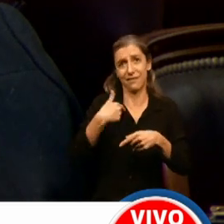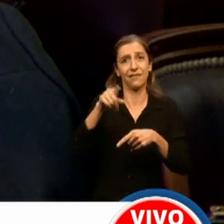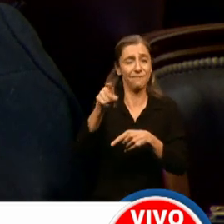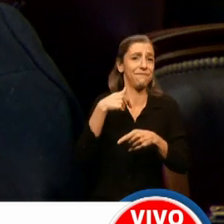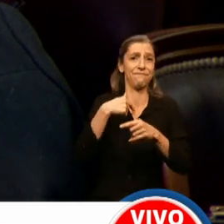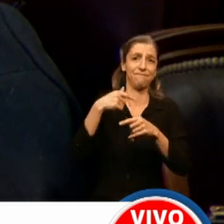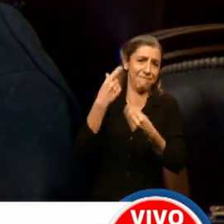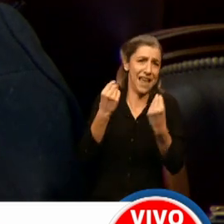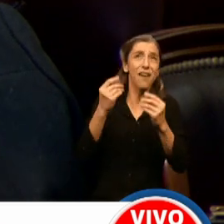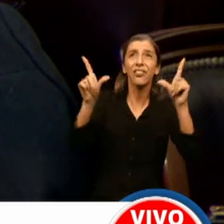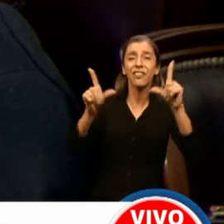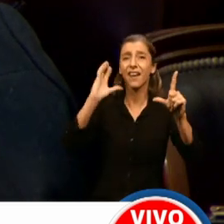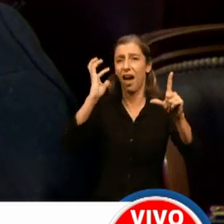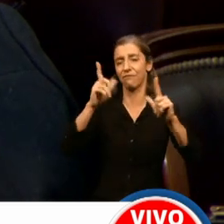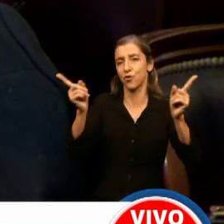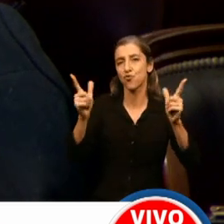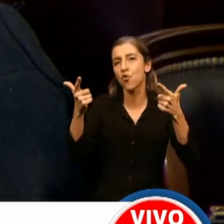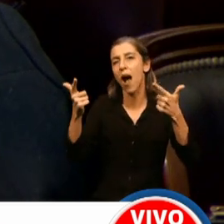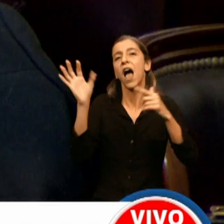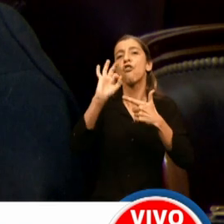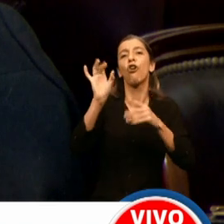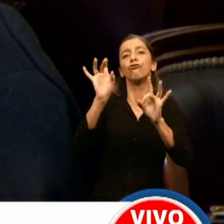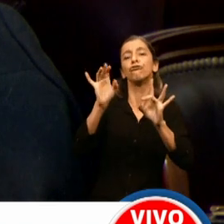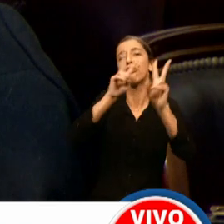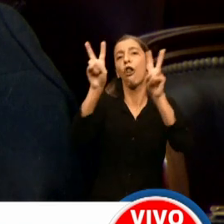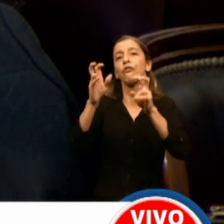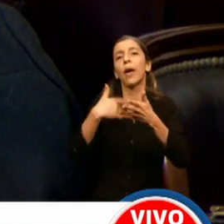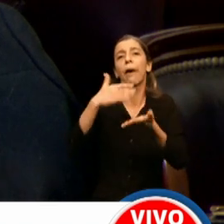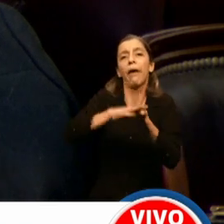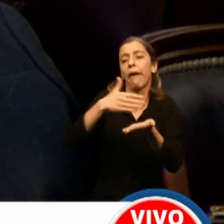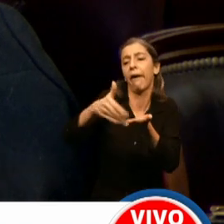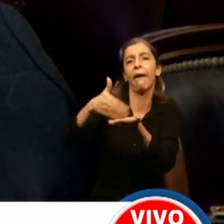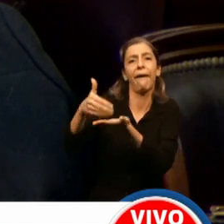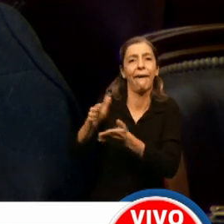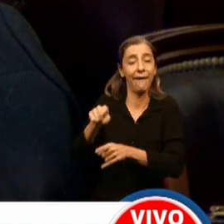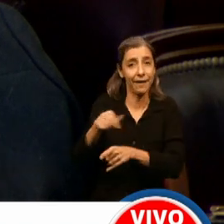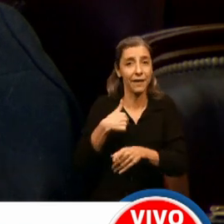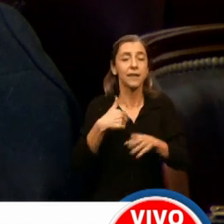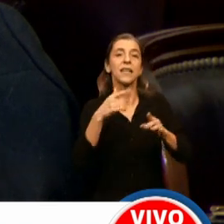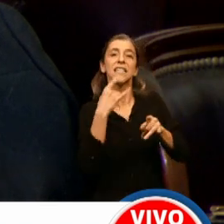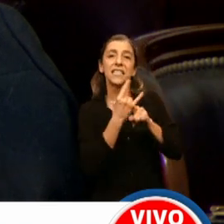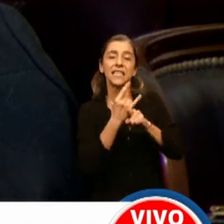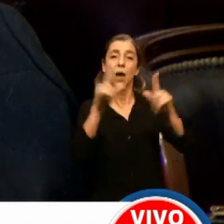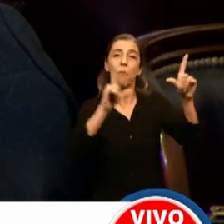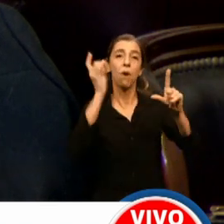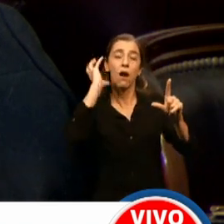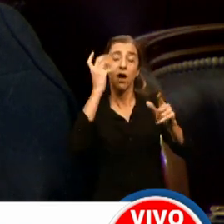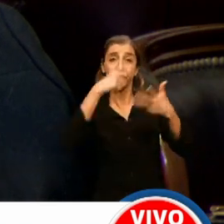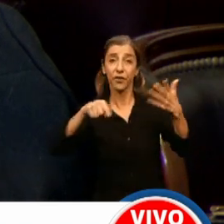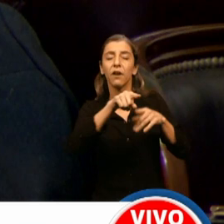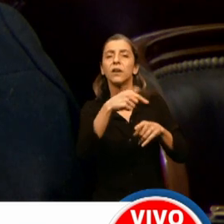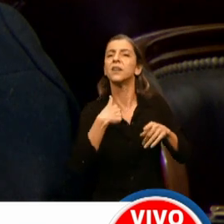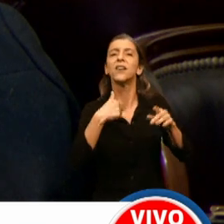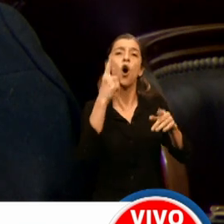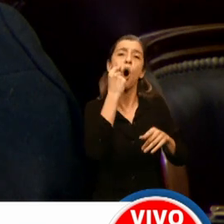disidencias les asignan temas marginales de la agenda pública en los directorios de los medios de comunicación los varones ocupan